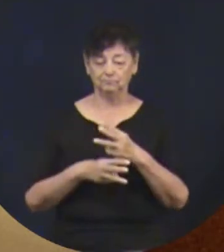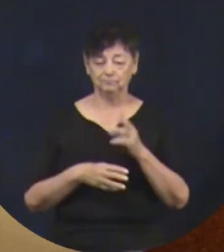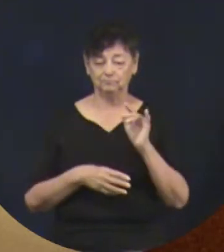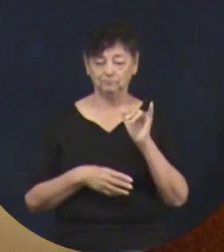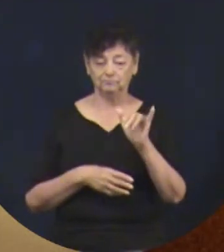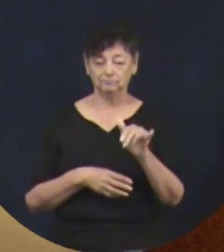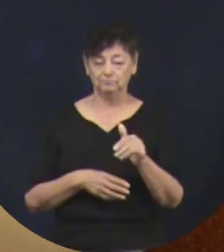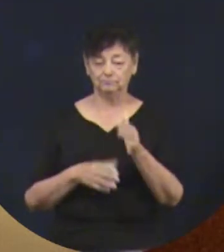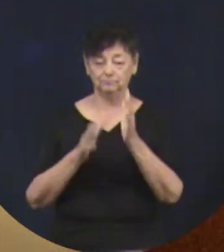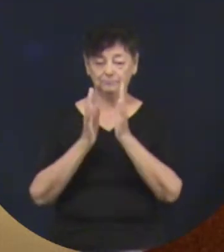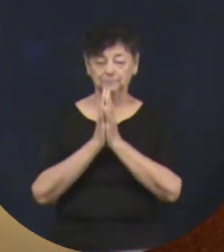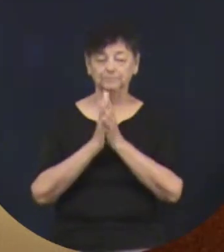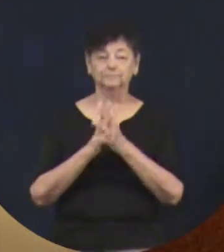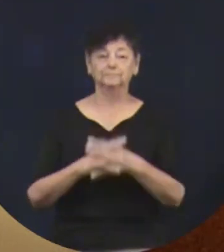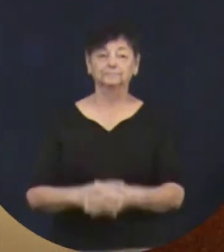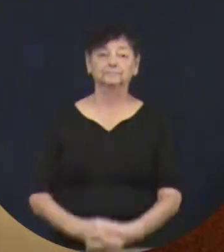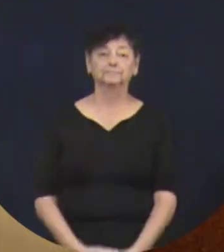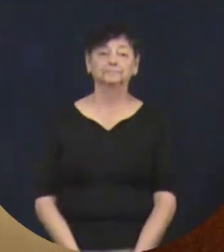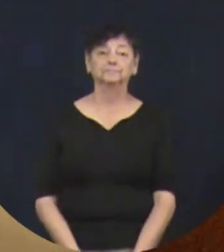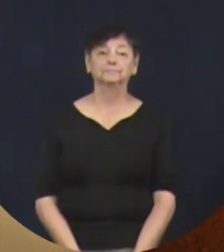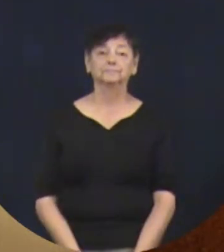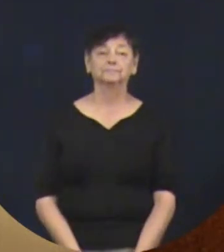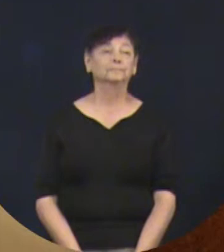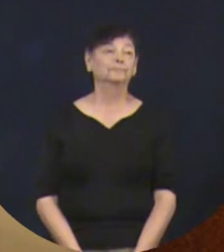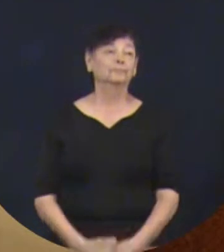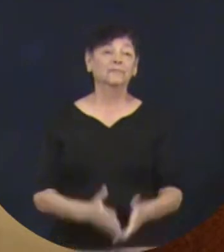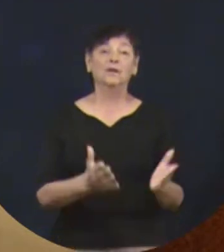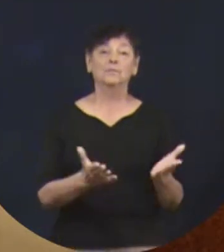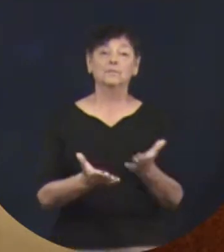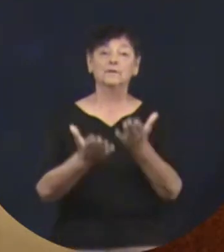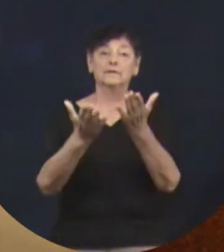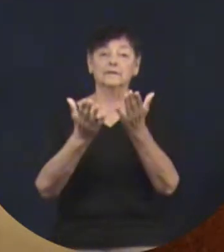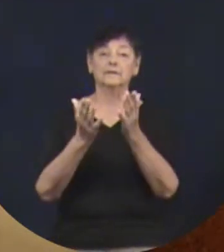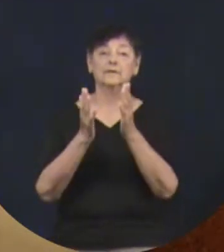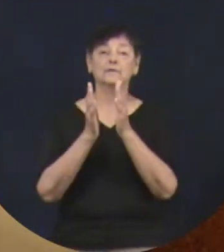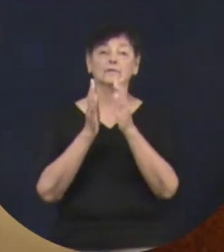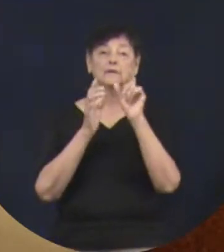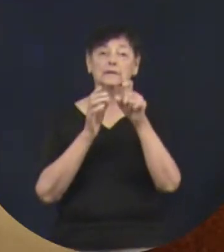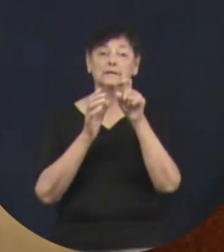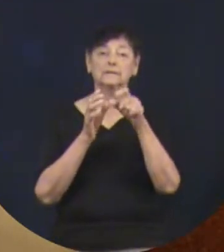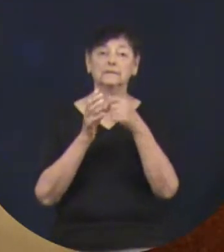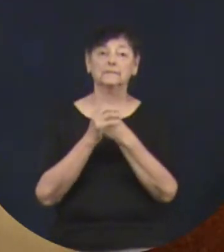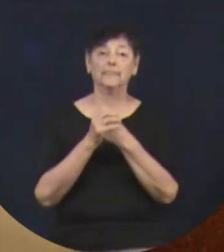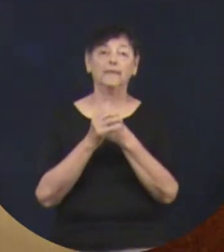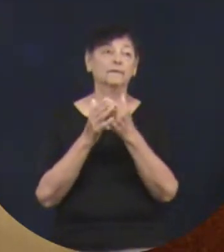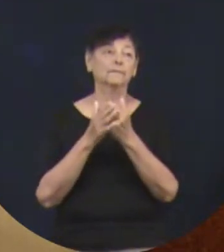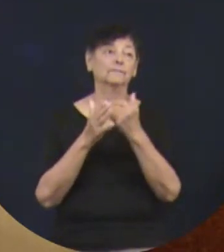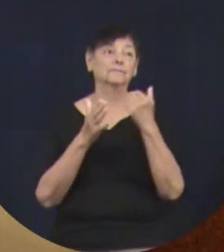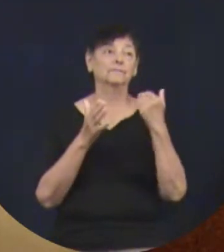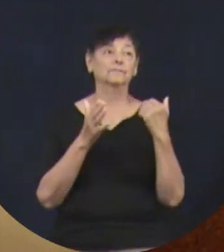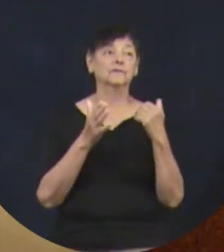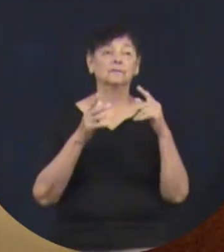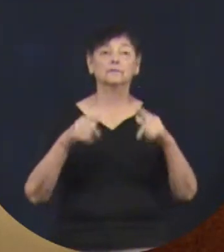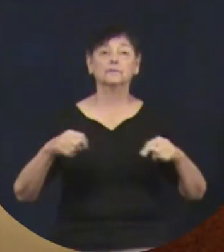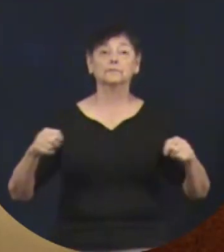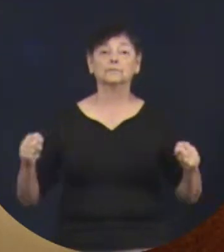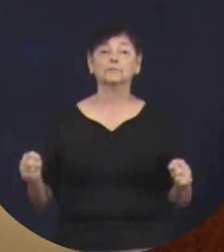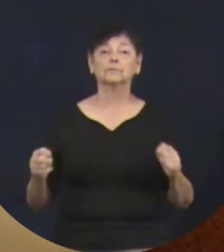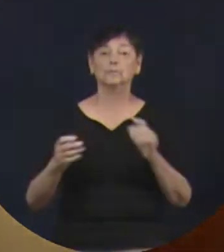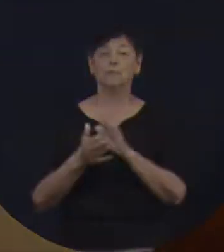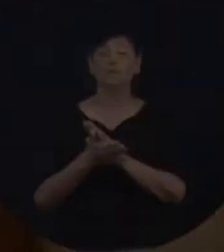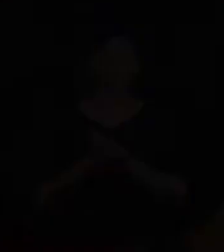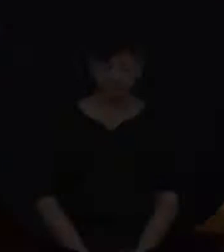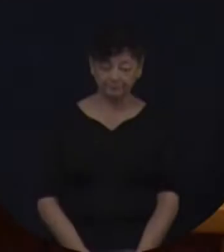futuro. Amén. Nos presentamos nuestras necesidades ante el trono del